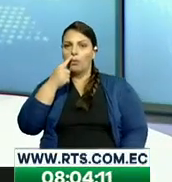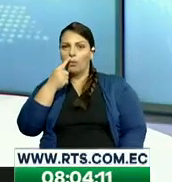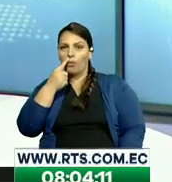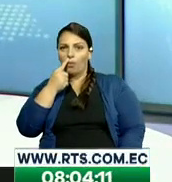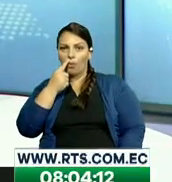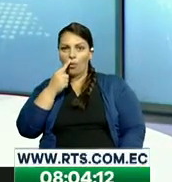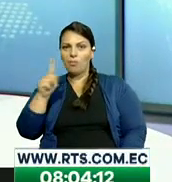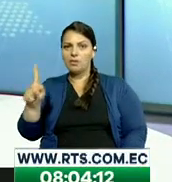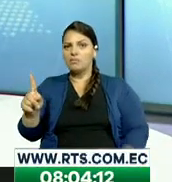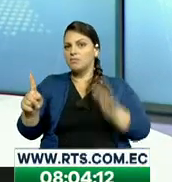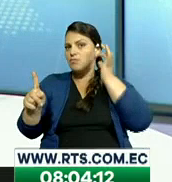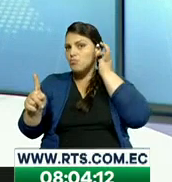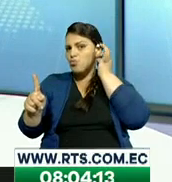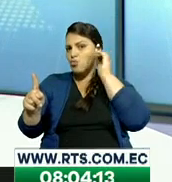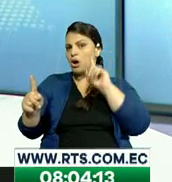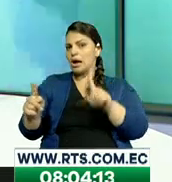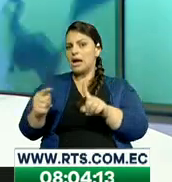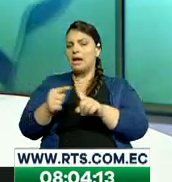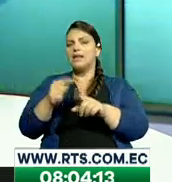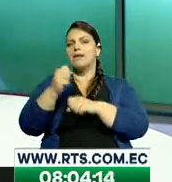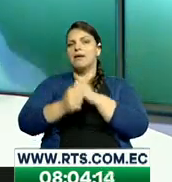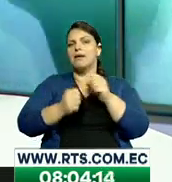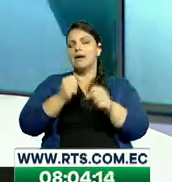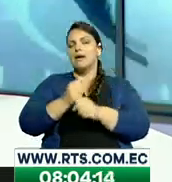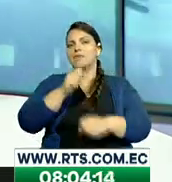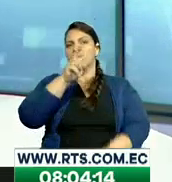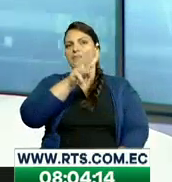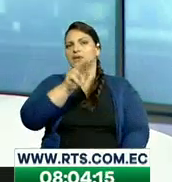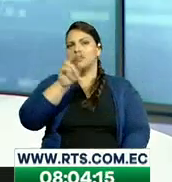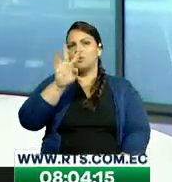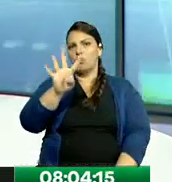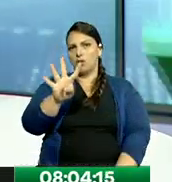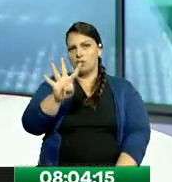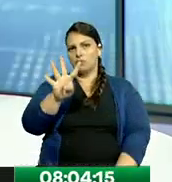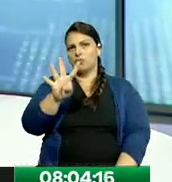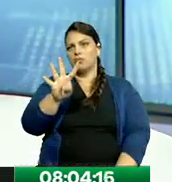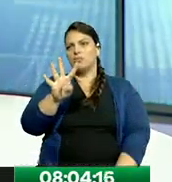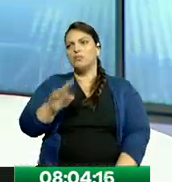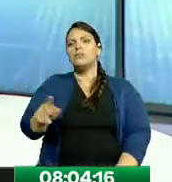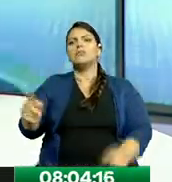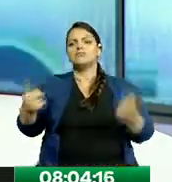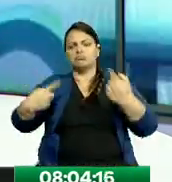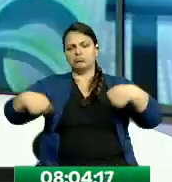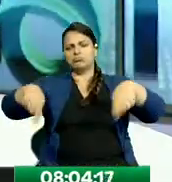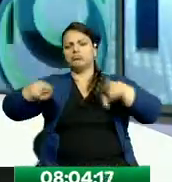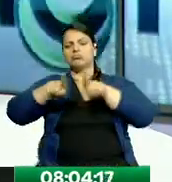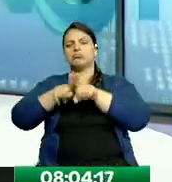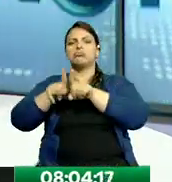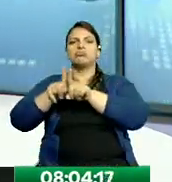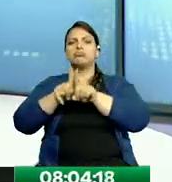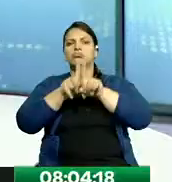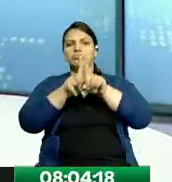El principal sospechoso del crimen sería su pareja, quien se habría dado a la fuga.